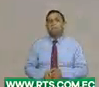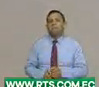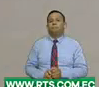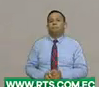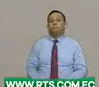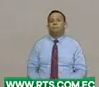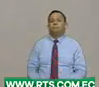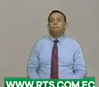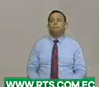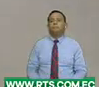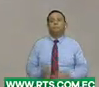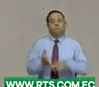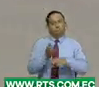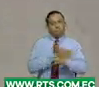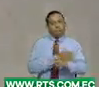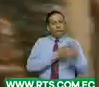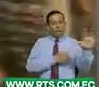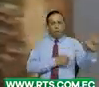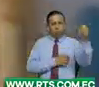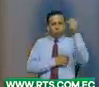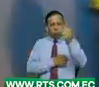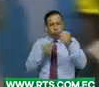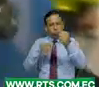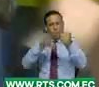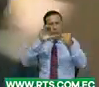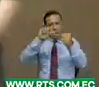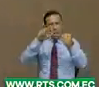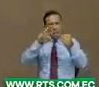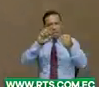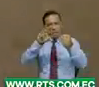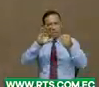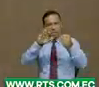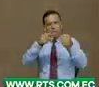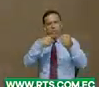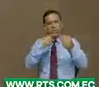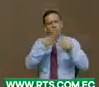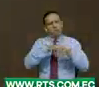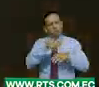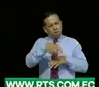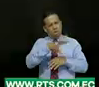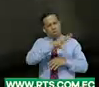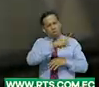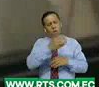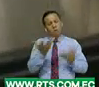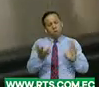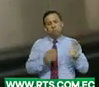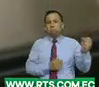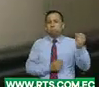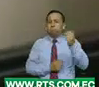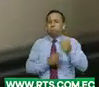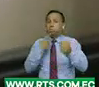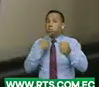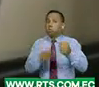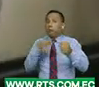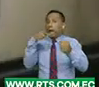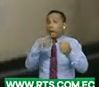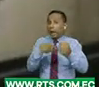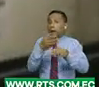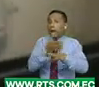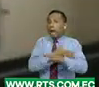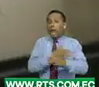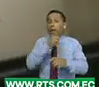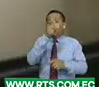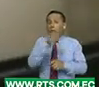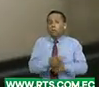inicialmente se había logrado a la prisión preventiva en su contra bajo el delito de robo ya que se había demostrado que casquete fue la persona